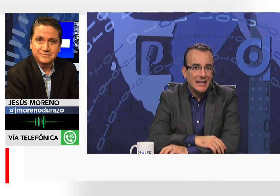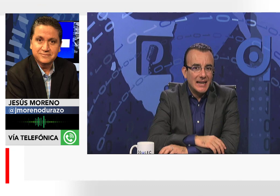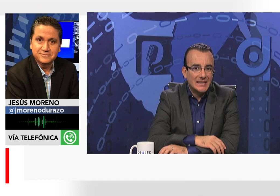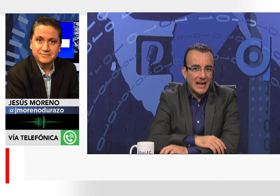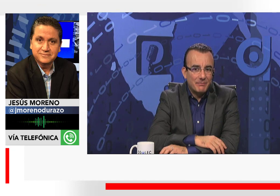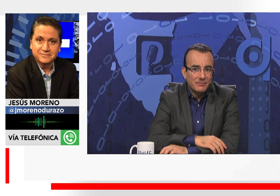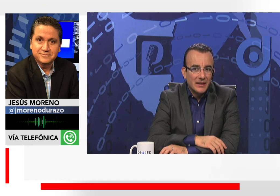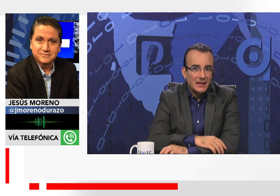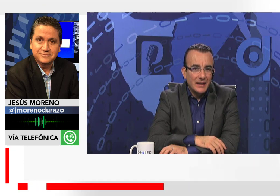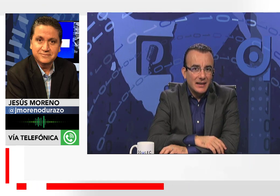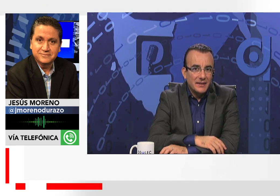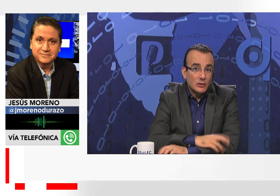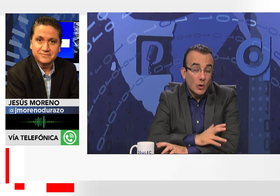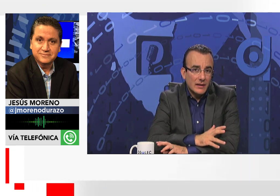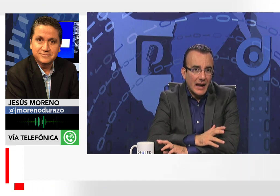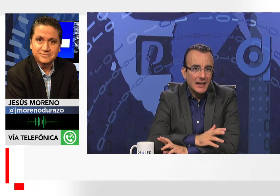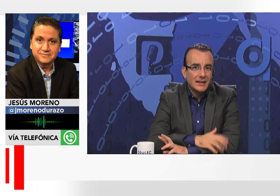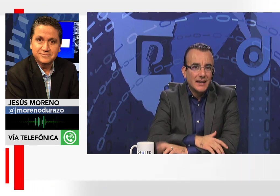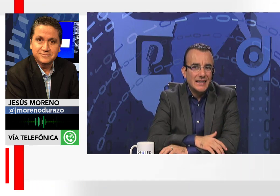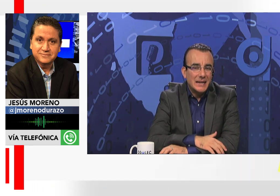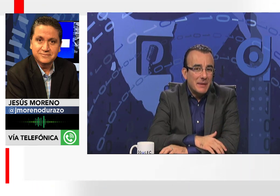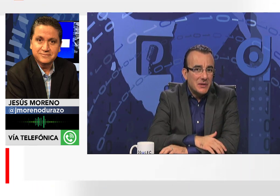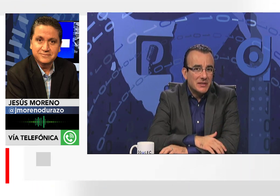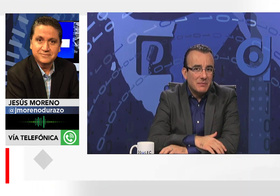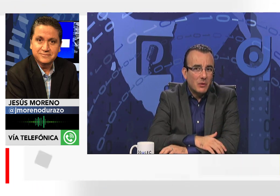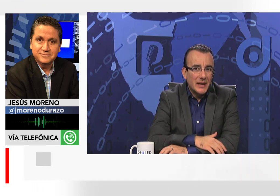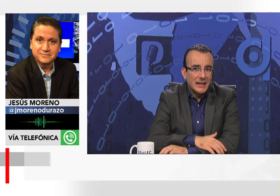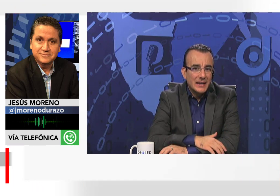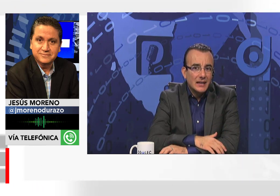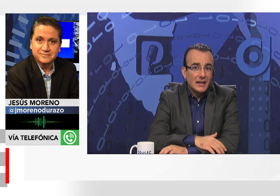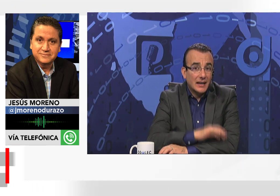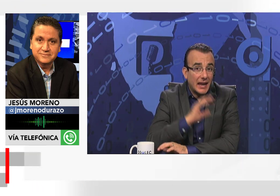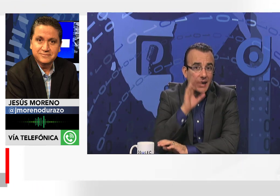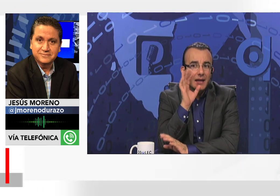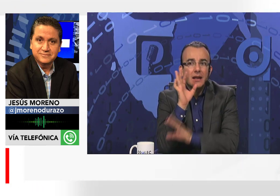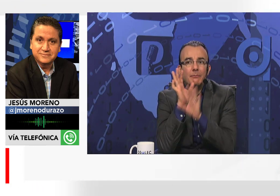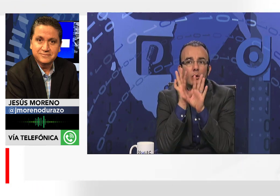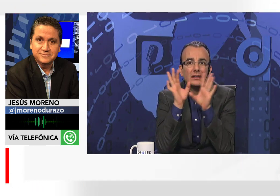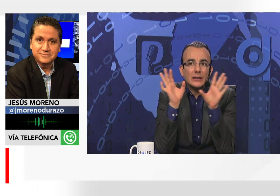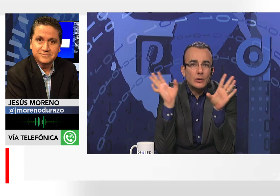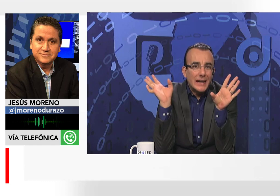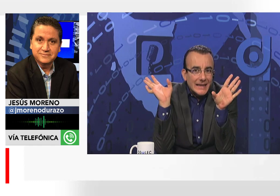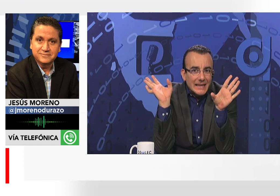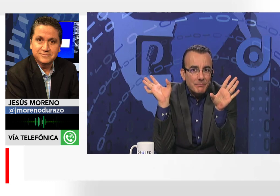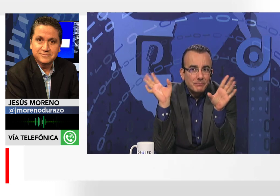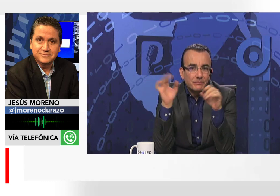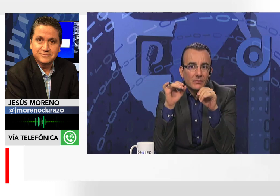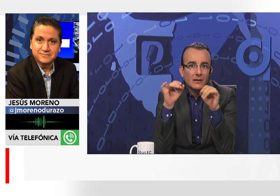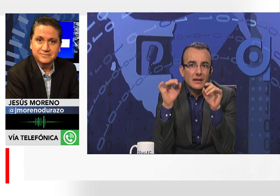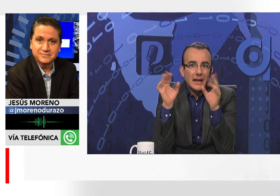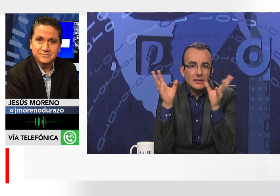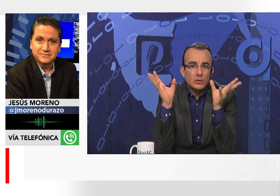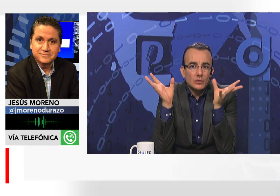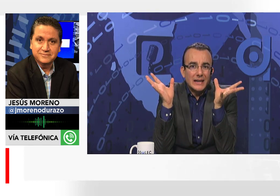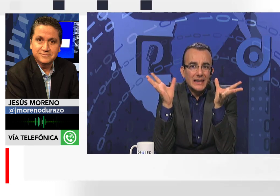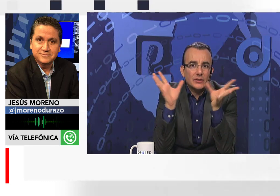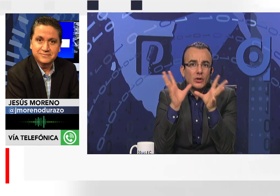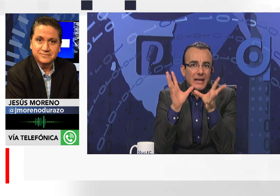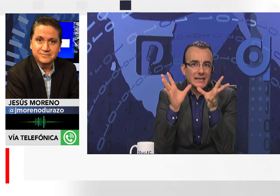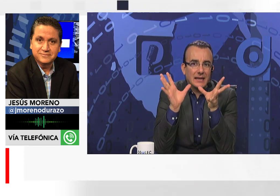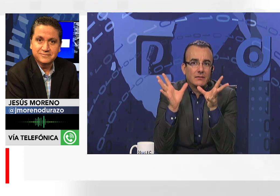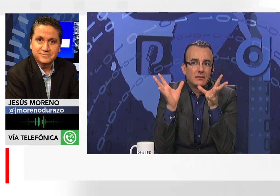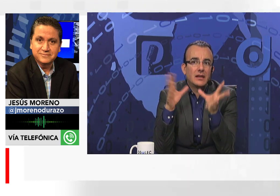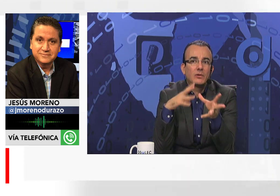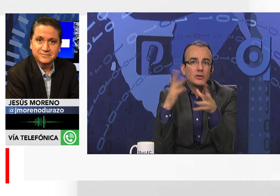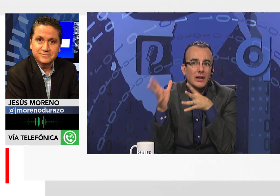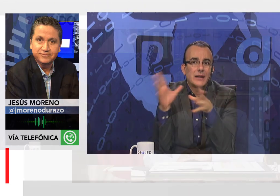de esa discordia entre medios y el poder, que por naturaleza es una relación